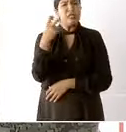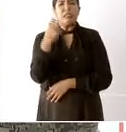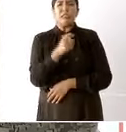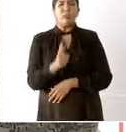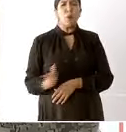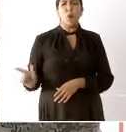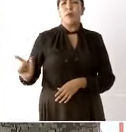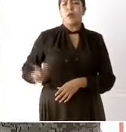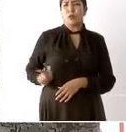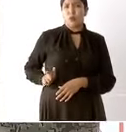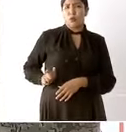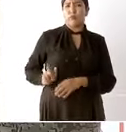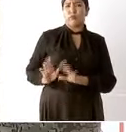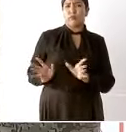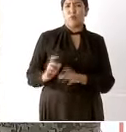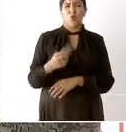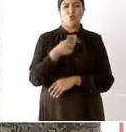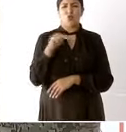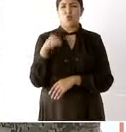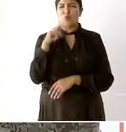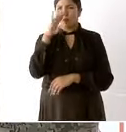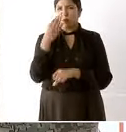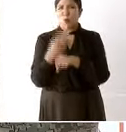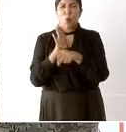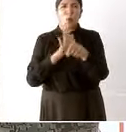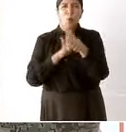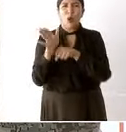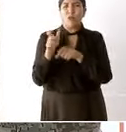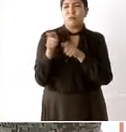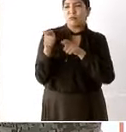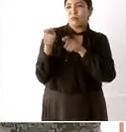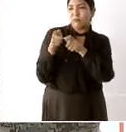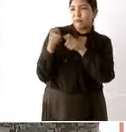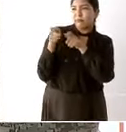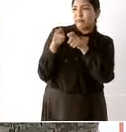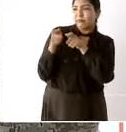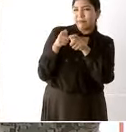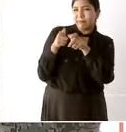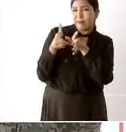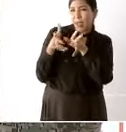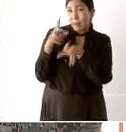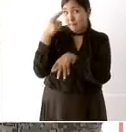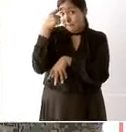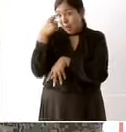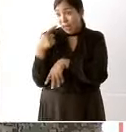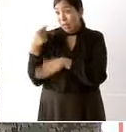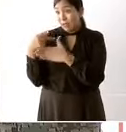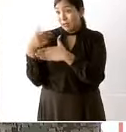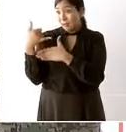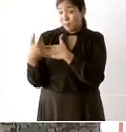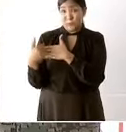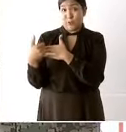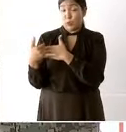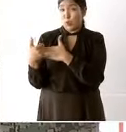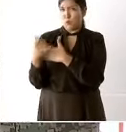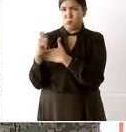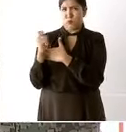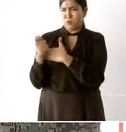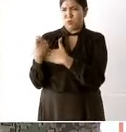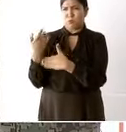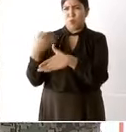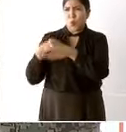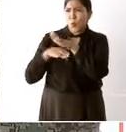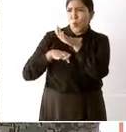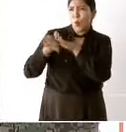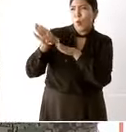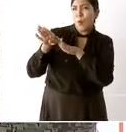y ejecutar unos proyectos presidenciales que traerán un gran beneficio a esta zona del país, que desde luego se